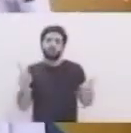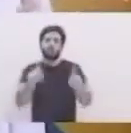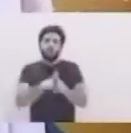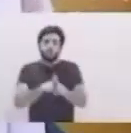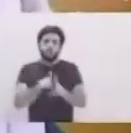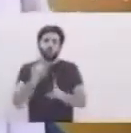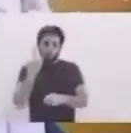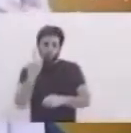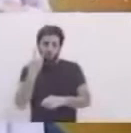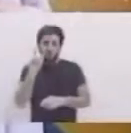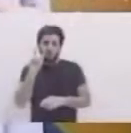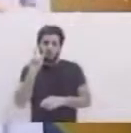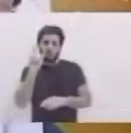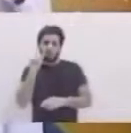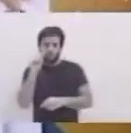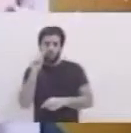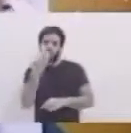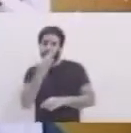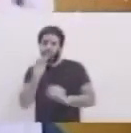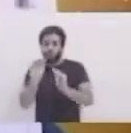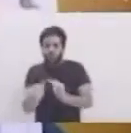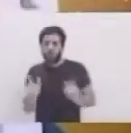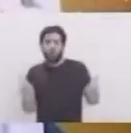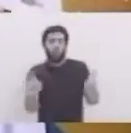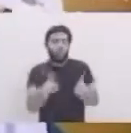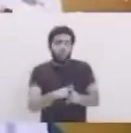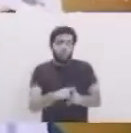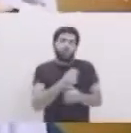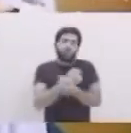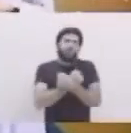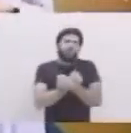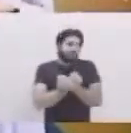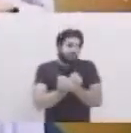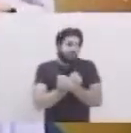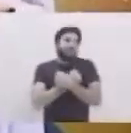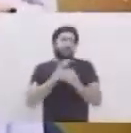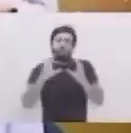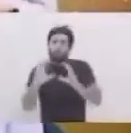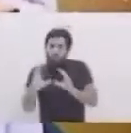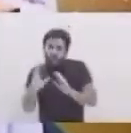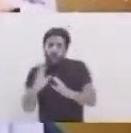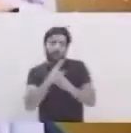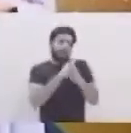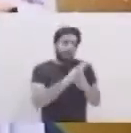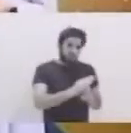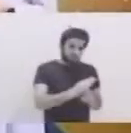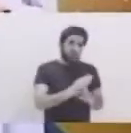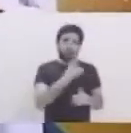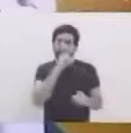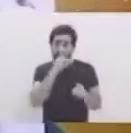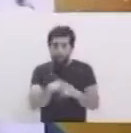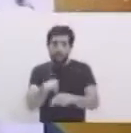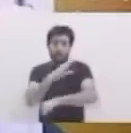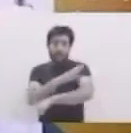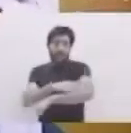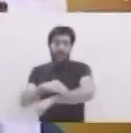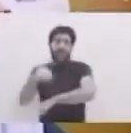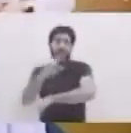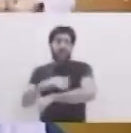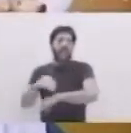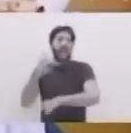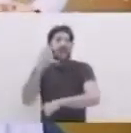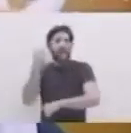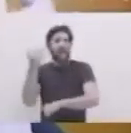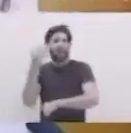se dan amor y también se dan confianza. Sí, hay mascotas de todo tipo, pero las más comunes son los gatitos y